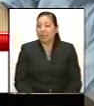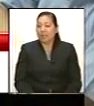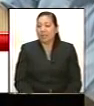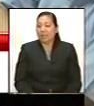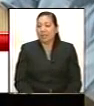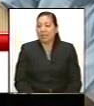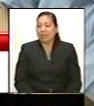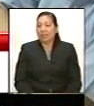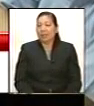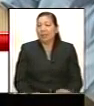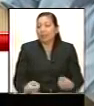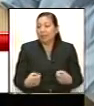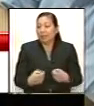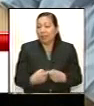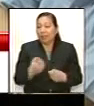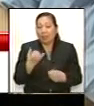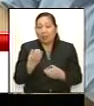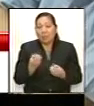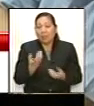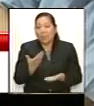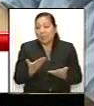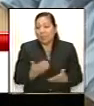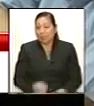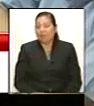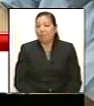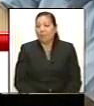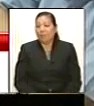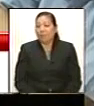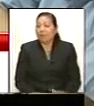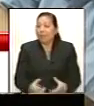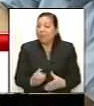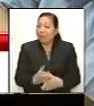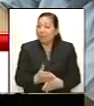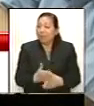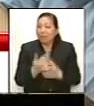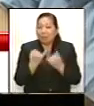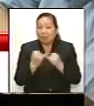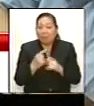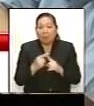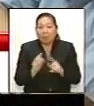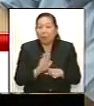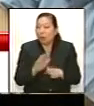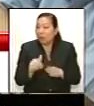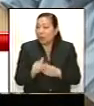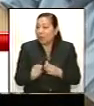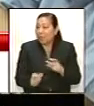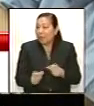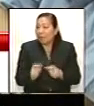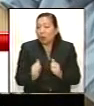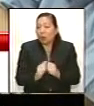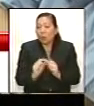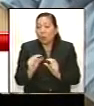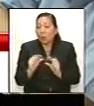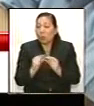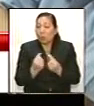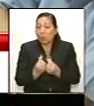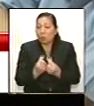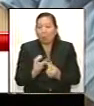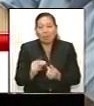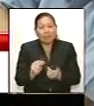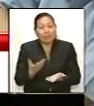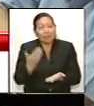poner la privacidad en sus redes y en sus teléfonos, ¿no? Porque muchas veces queremos compartir cierta información, pero no con todas las personas, sino con un grupo, y